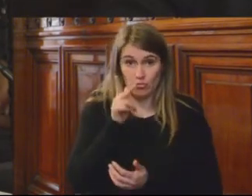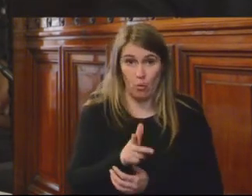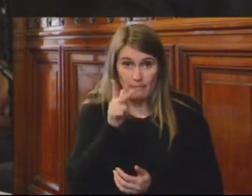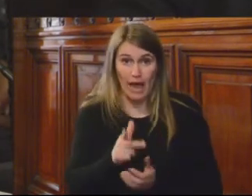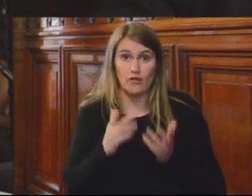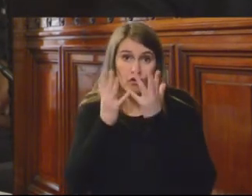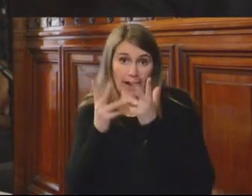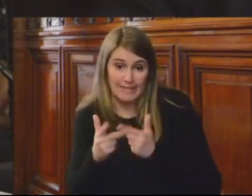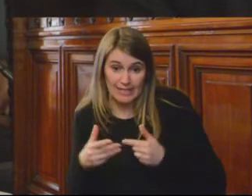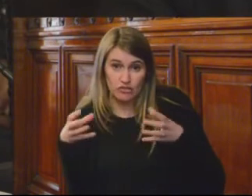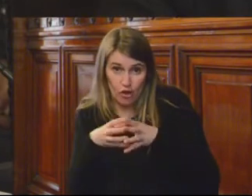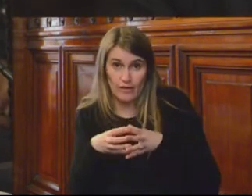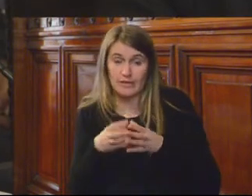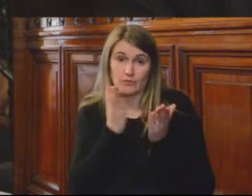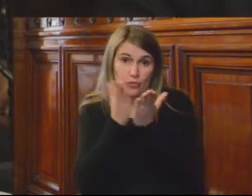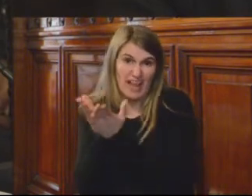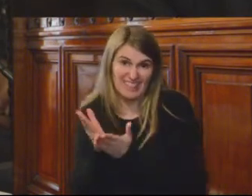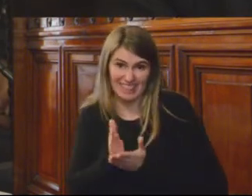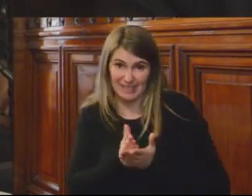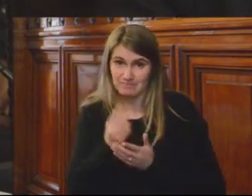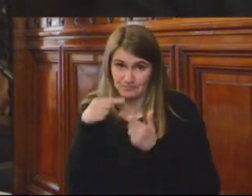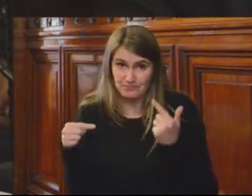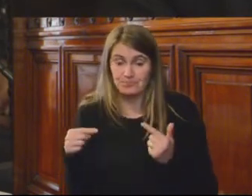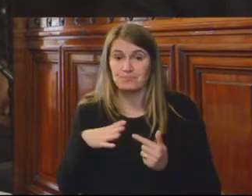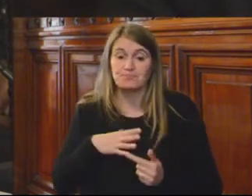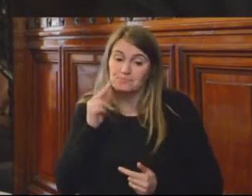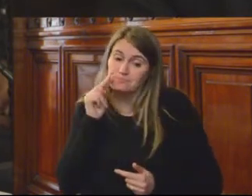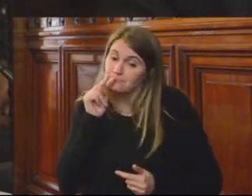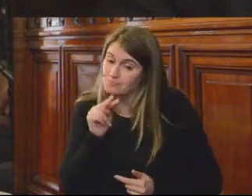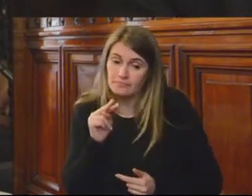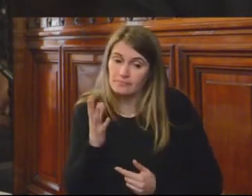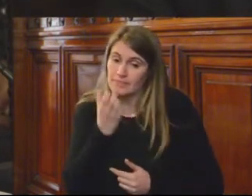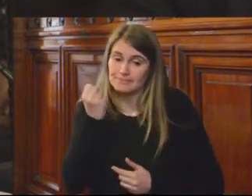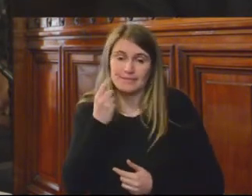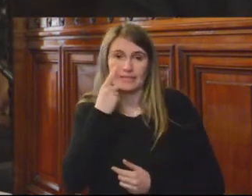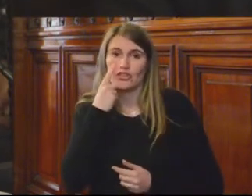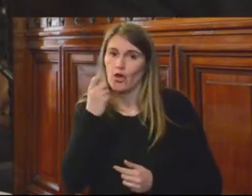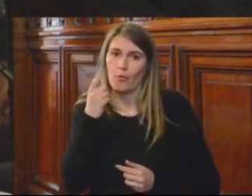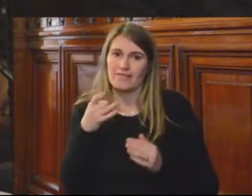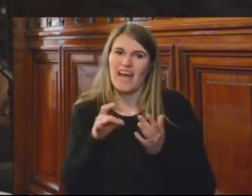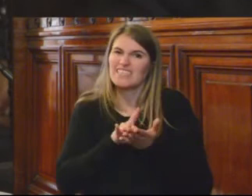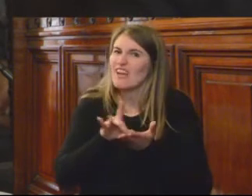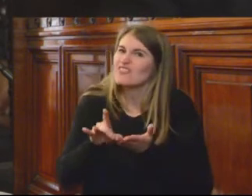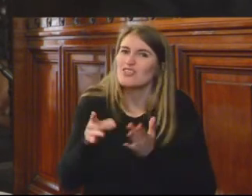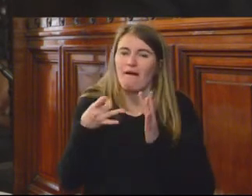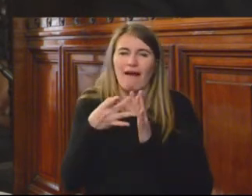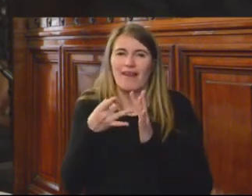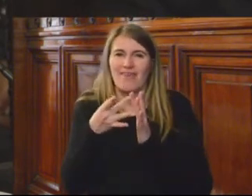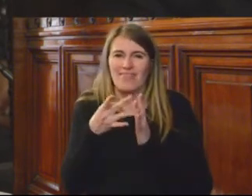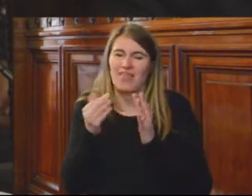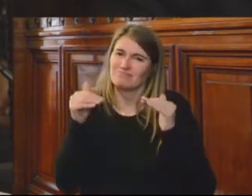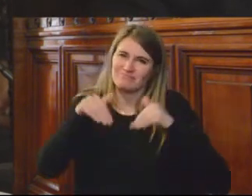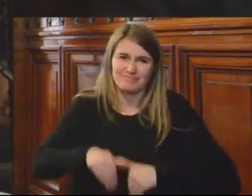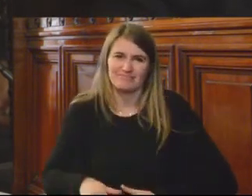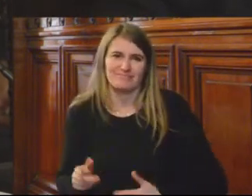organizaciones estudiantiles de base, hemos determinado que se ha deteriorado un poco, ¿no?, los servicios en la calidad de la